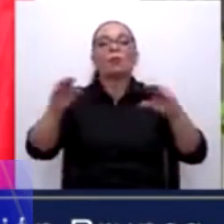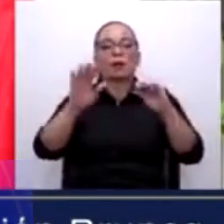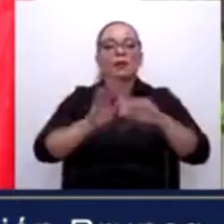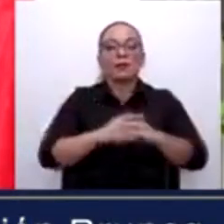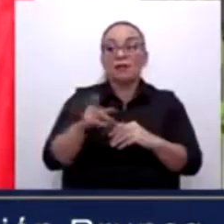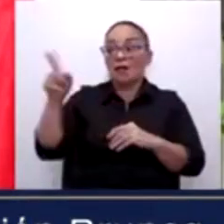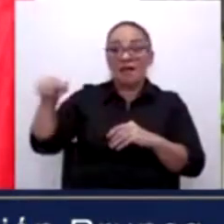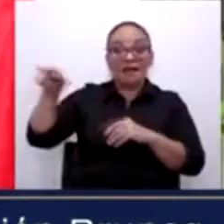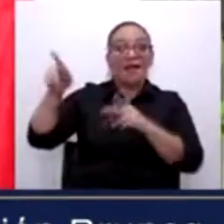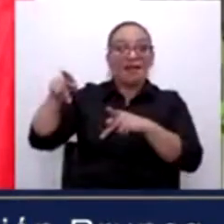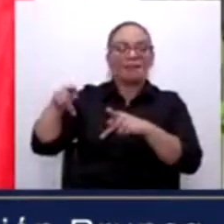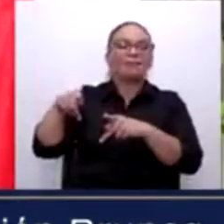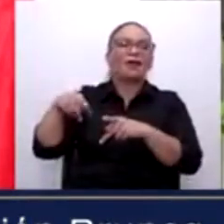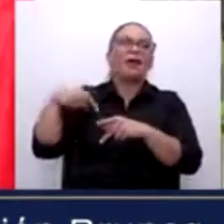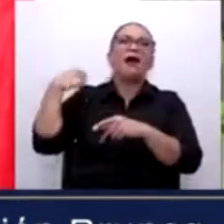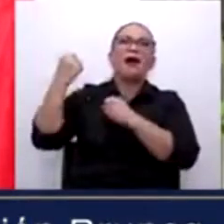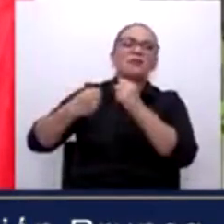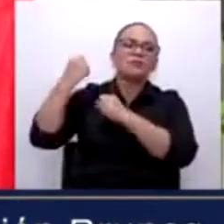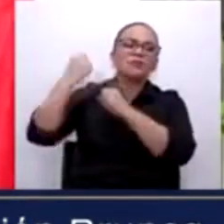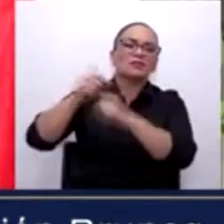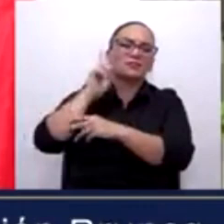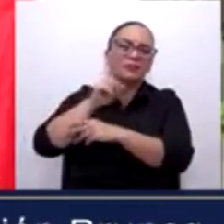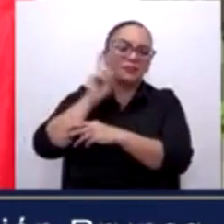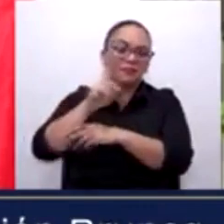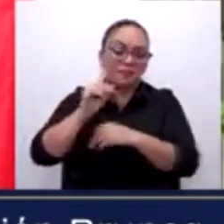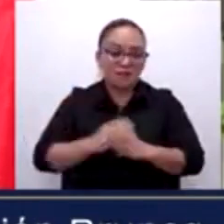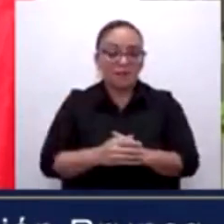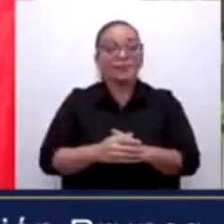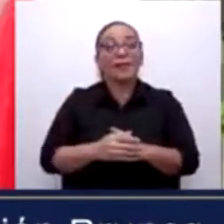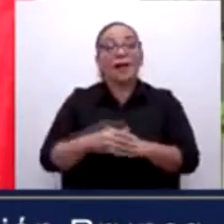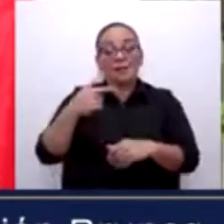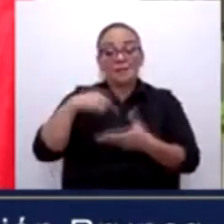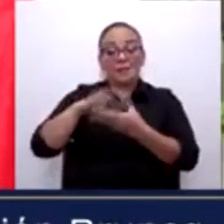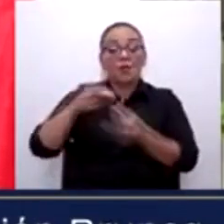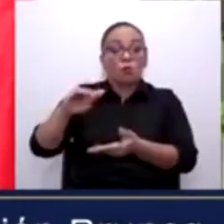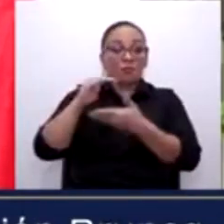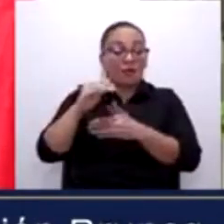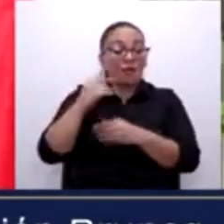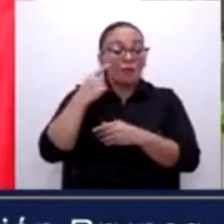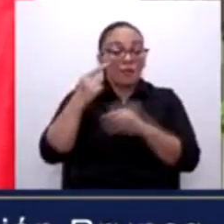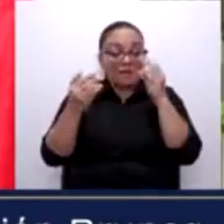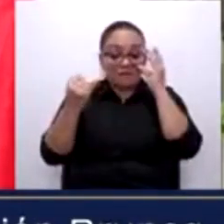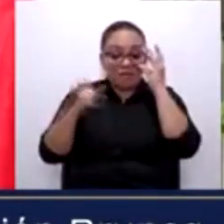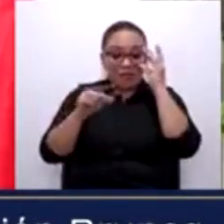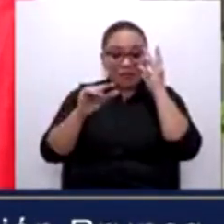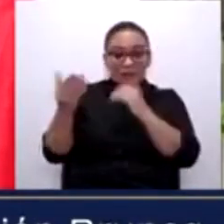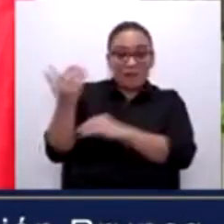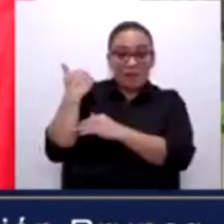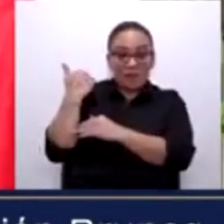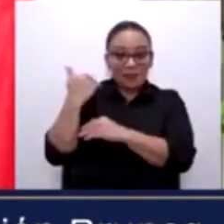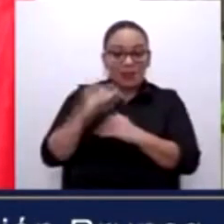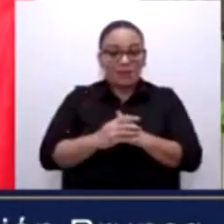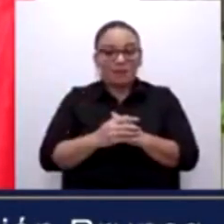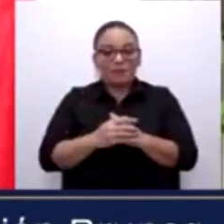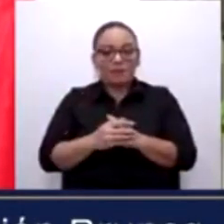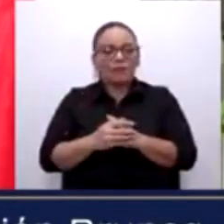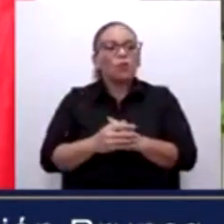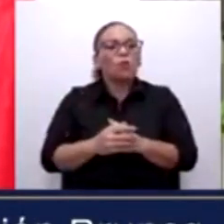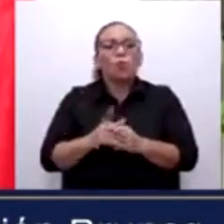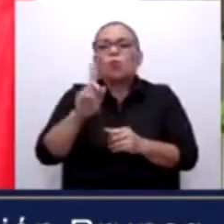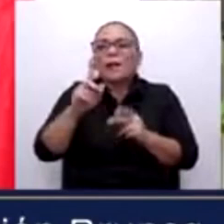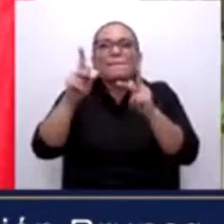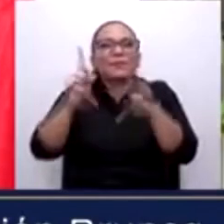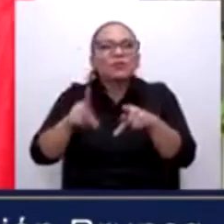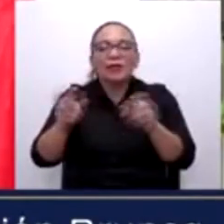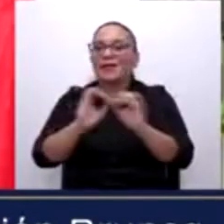por años, porque incluso me cuentan que este fin de semana tenía alguien que no tiene nada que ver